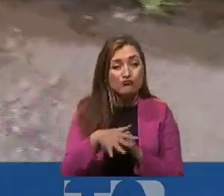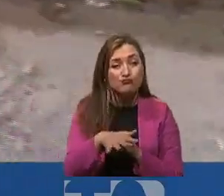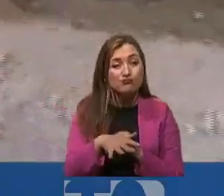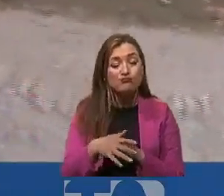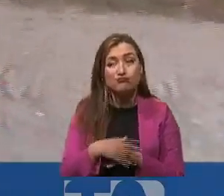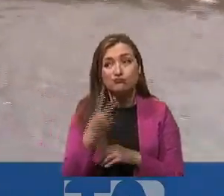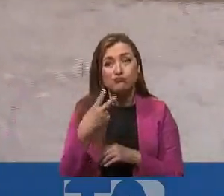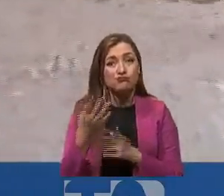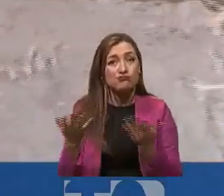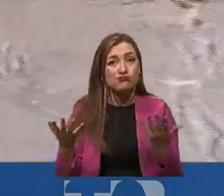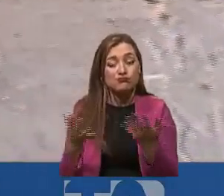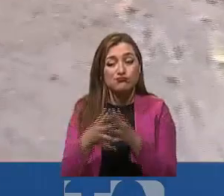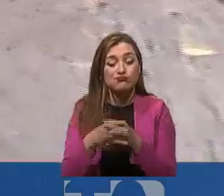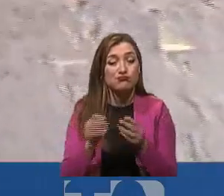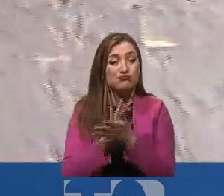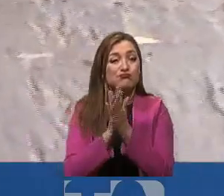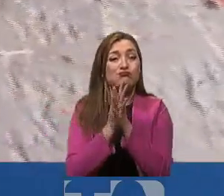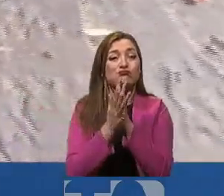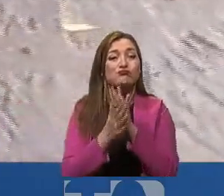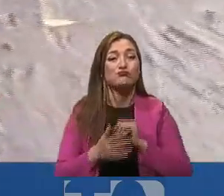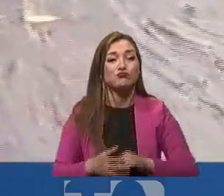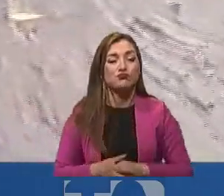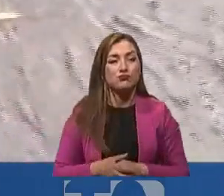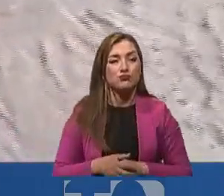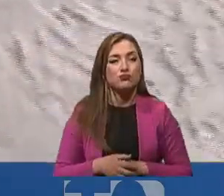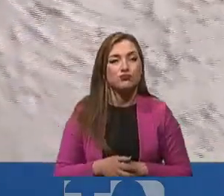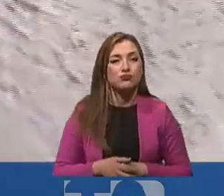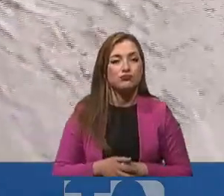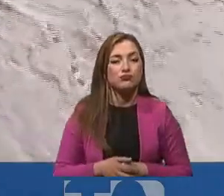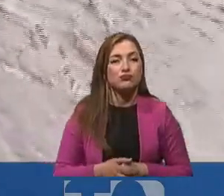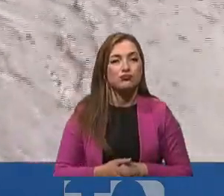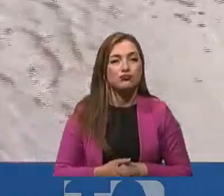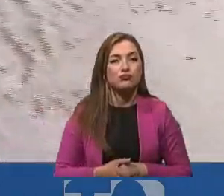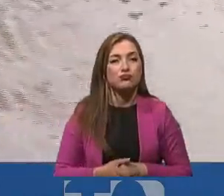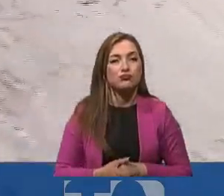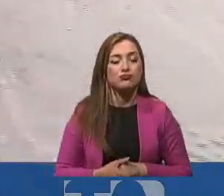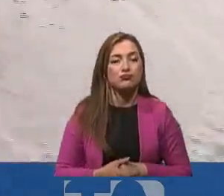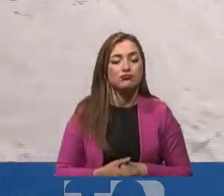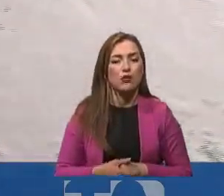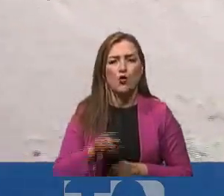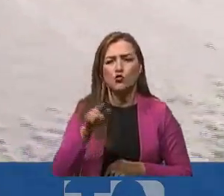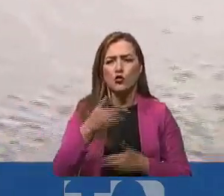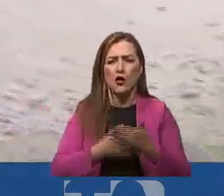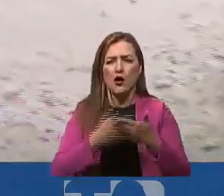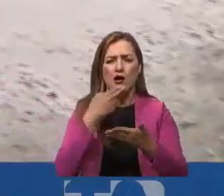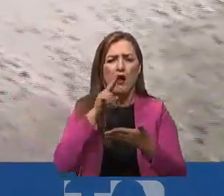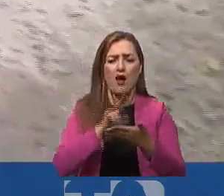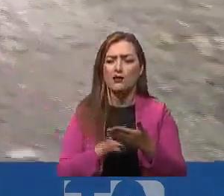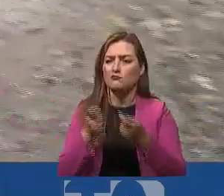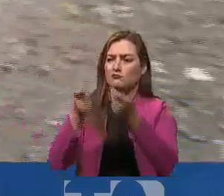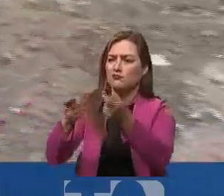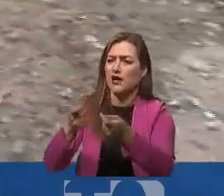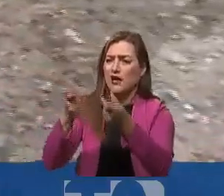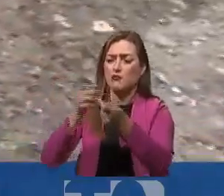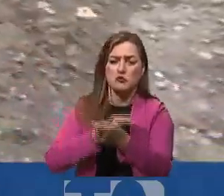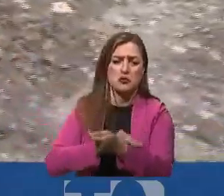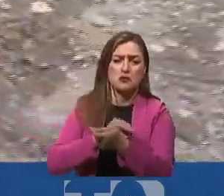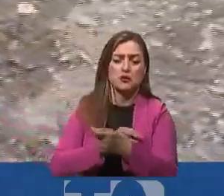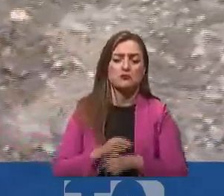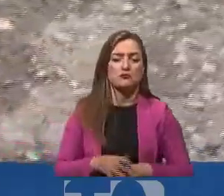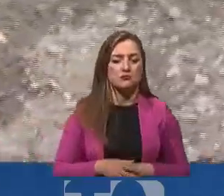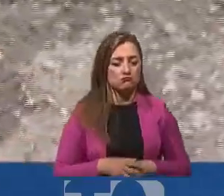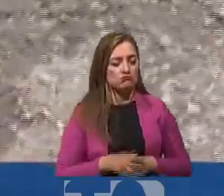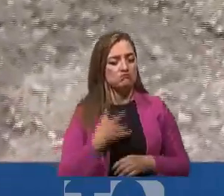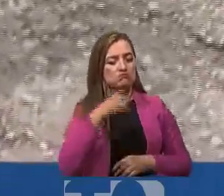momento no se nos ha dado ninguna solución. ¿Ustedes emitieron, han vuelto a llamar, han emitido más oficios? Cada